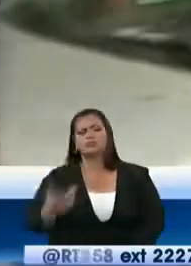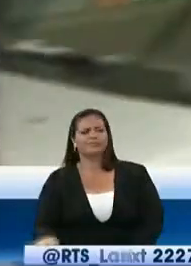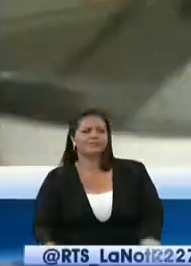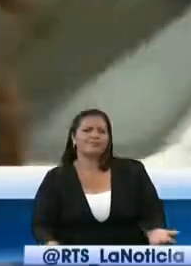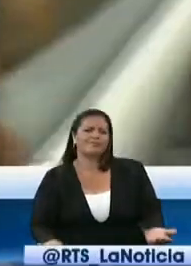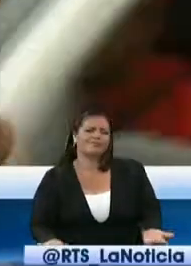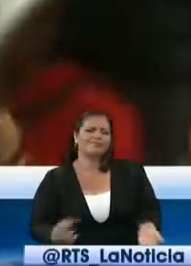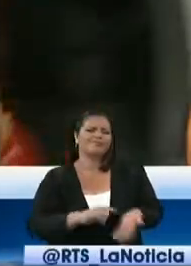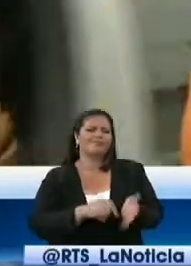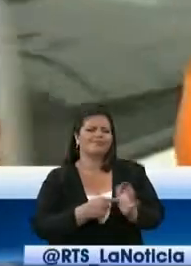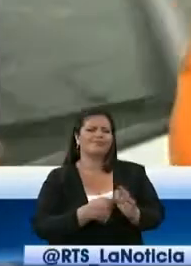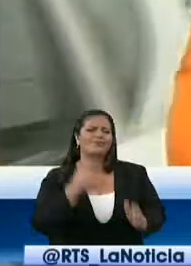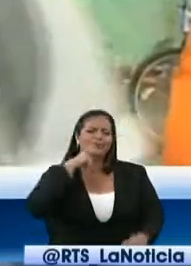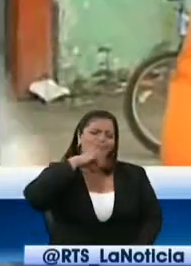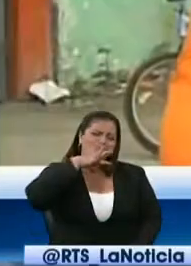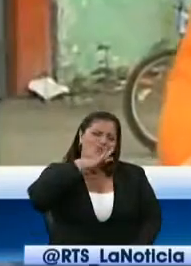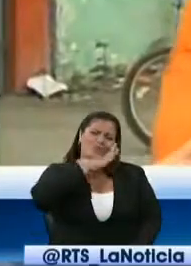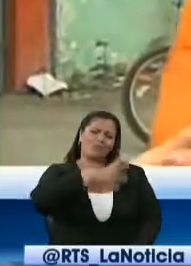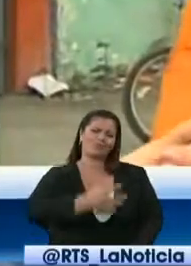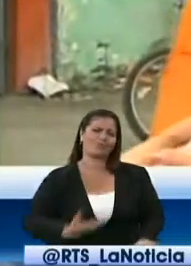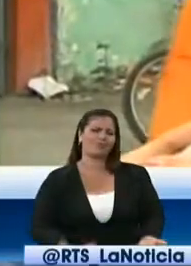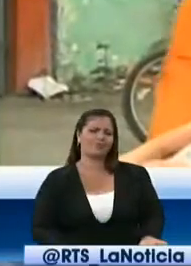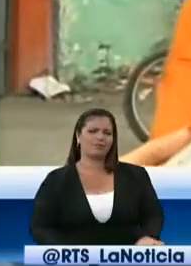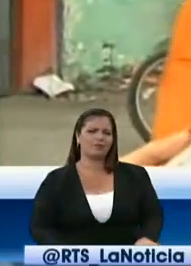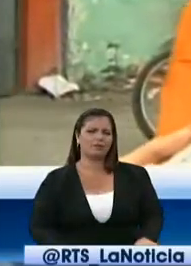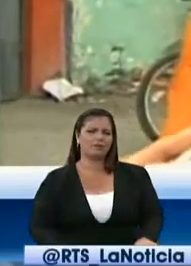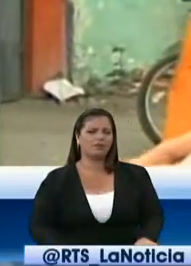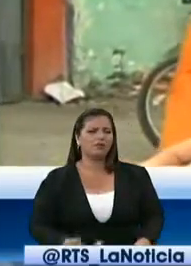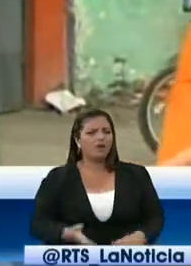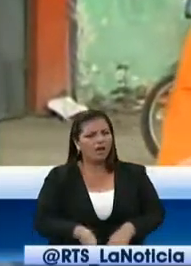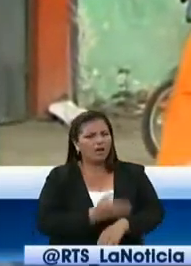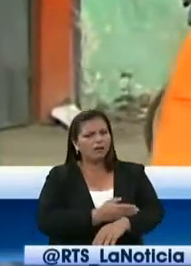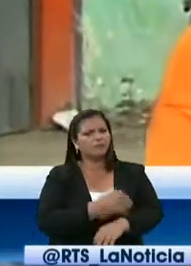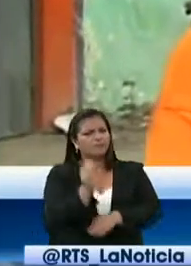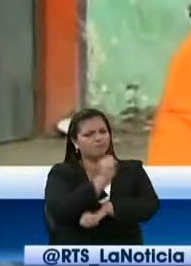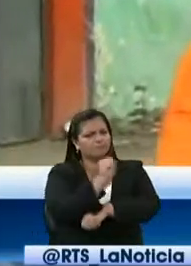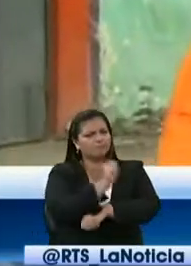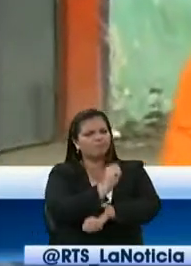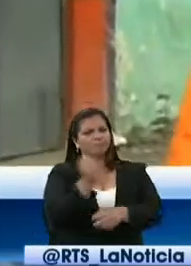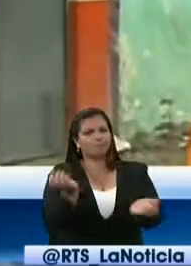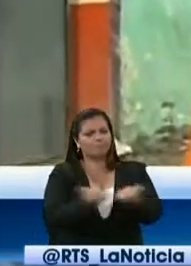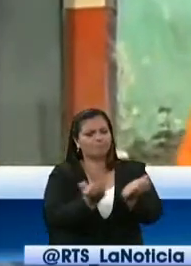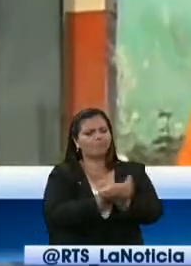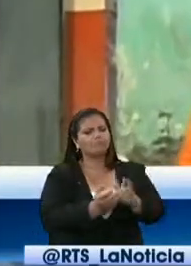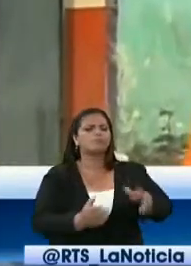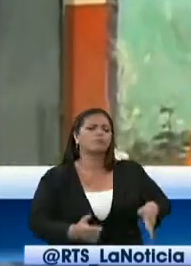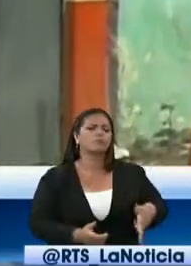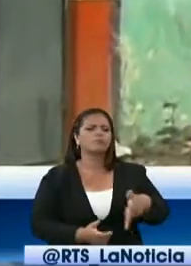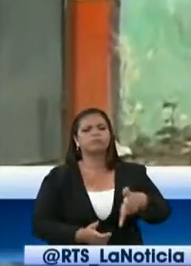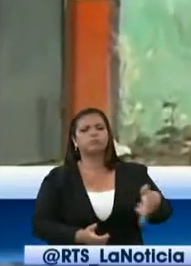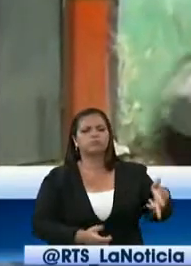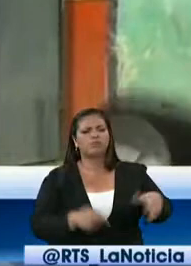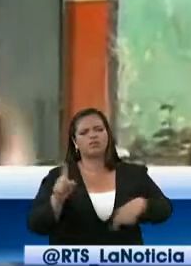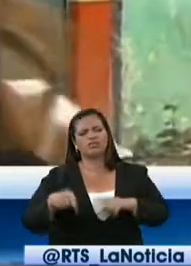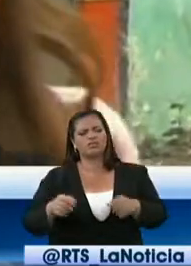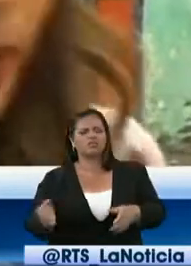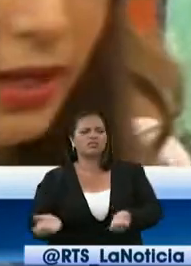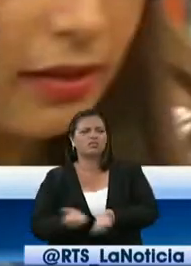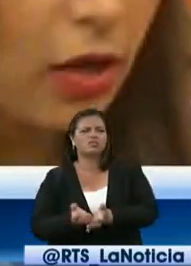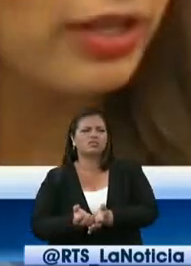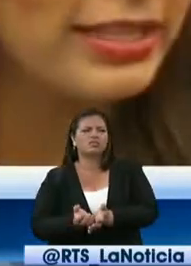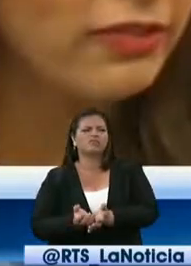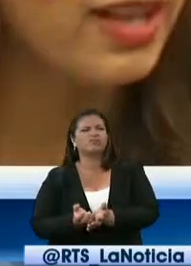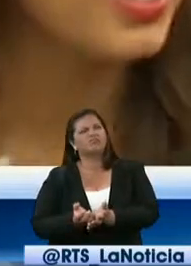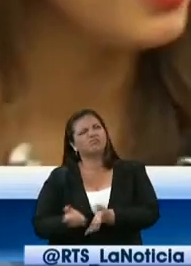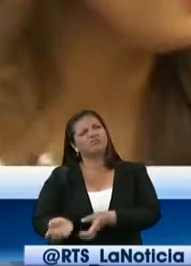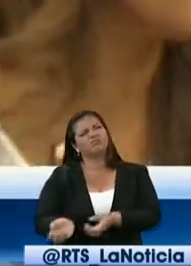insaciable. Por lo que pasando el carro de la basura no lo sacan, sino que vienen y como van pasando, van botando por ahí. Ahora, cuando ustedes los ven,